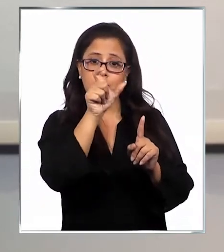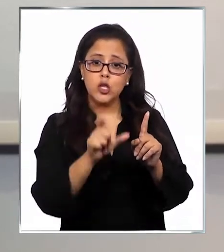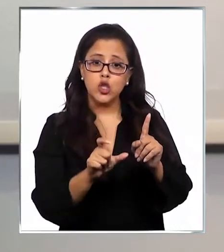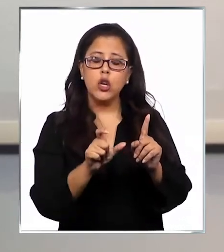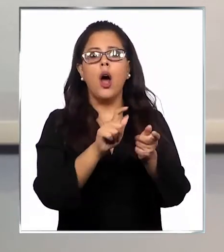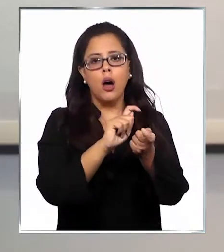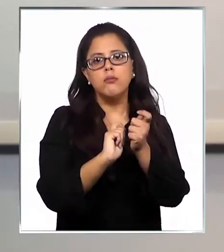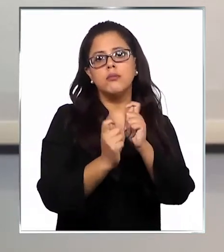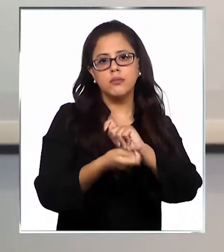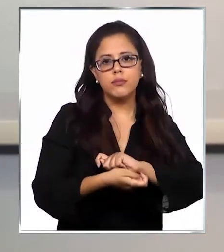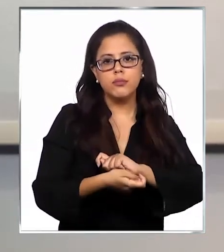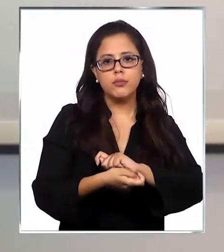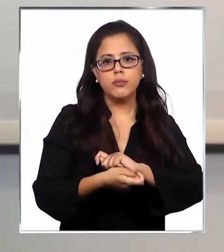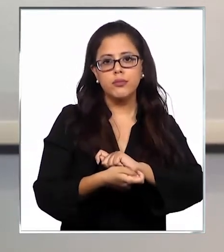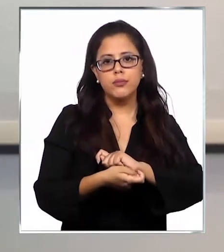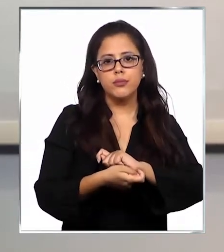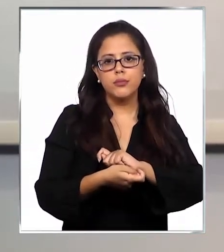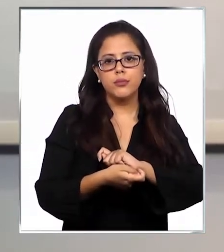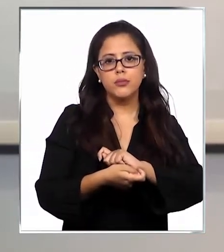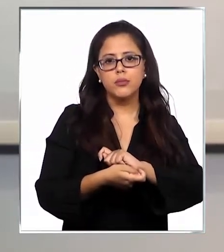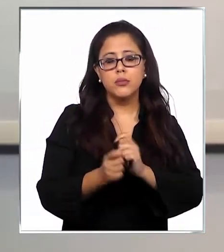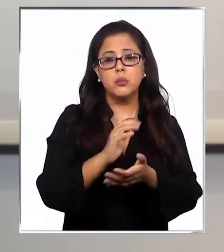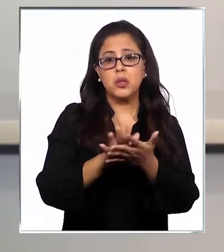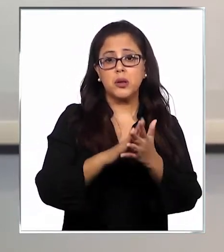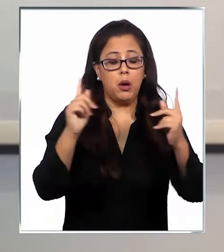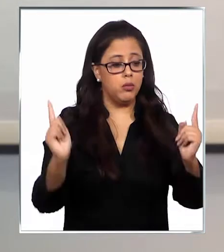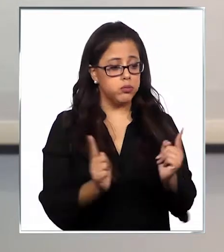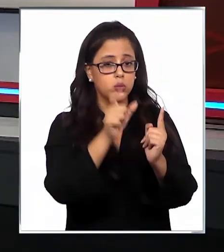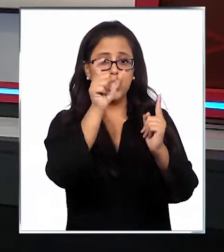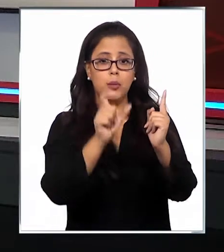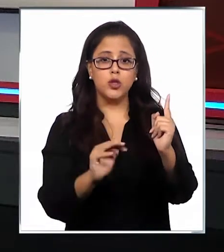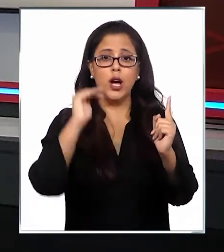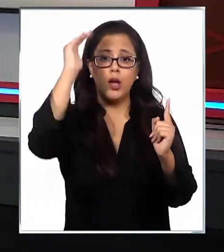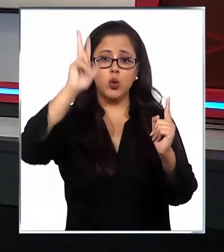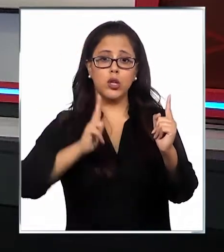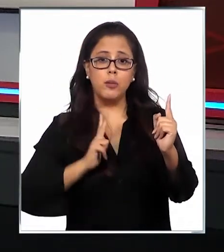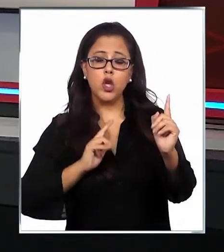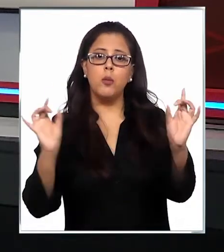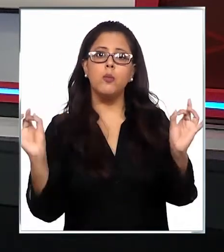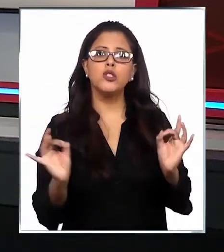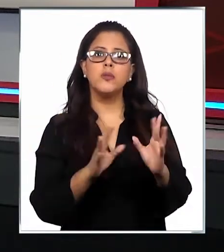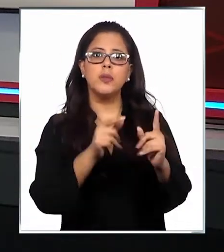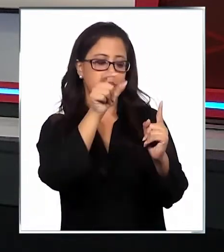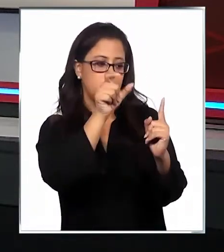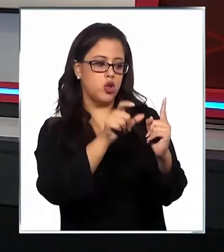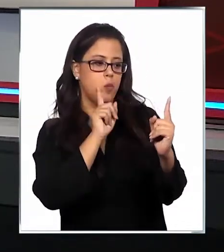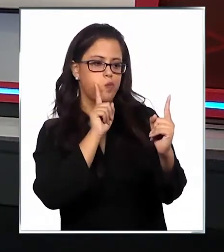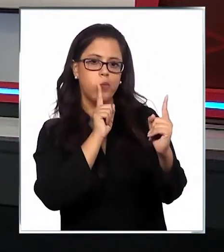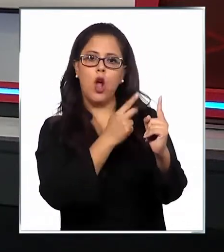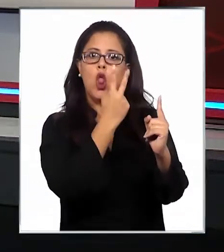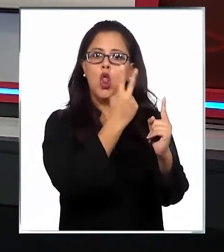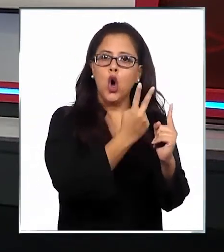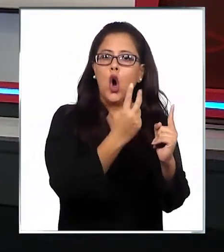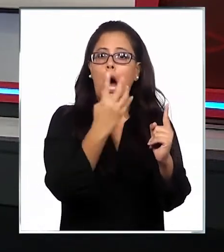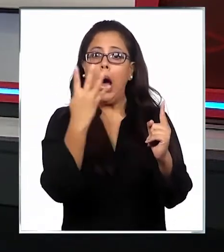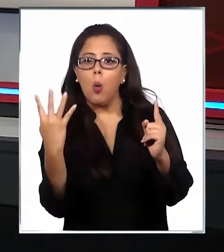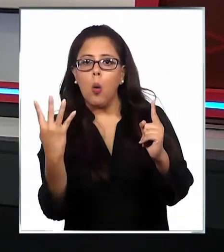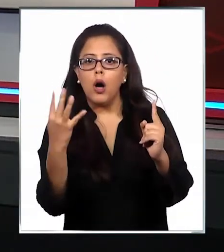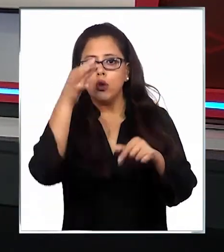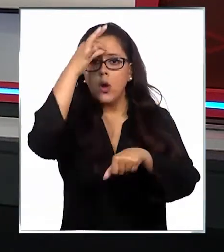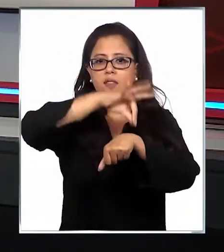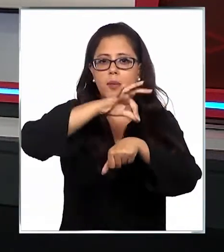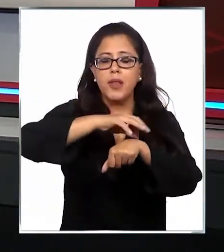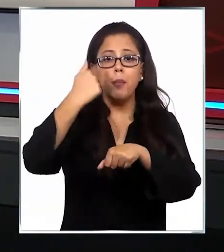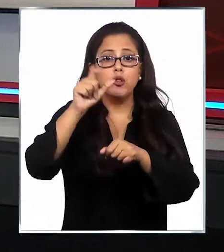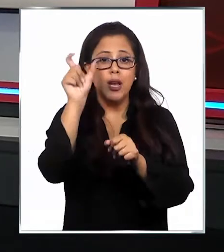va a ir cambiando. Uno se encuentra con una persona mayor en la calle, lo más probable es que tenga en promedio unas 2 a 4 enfermedades, pero si esa persona iba a una